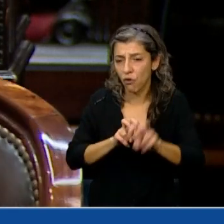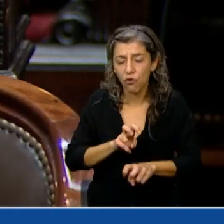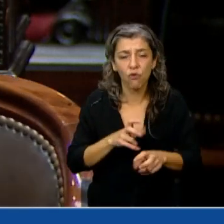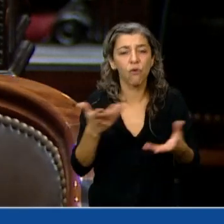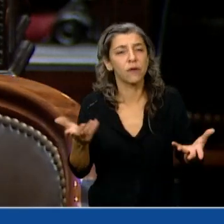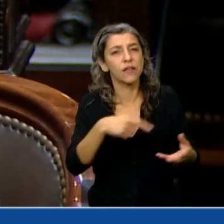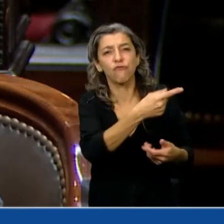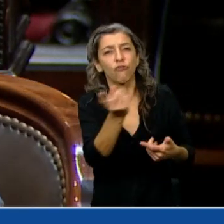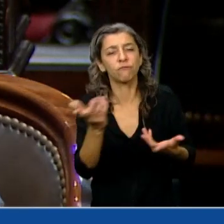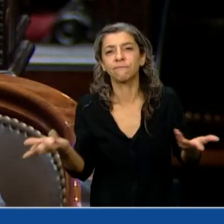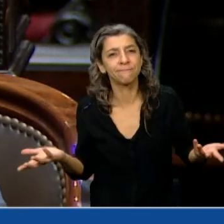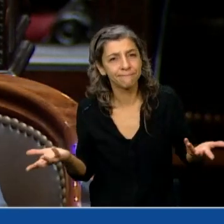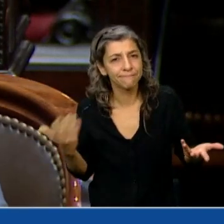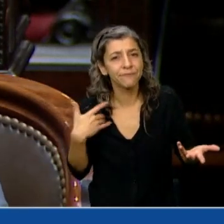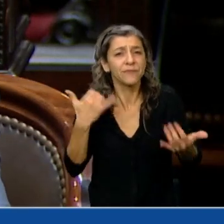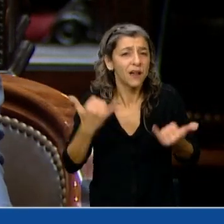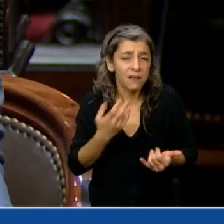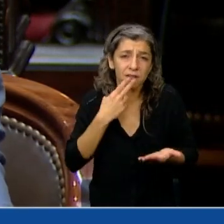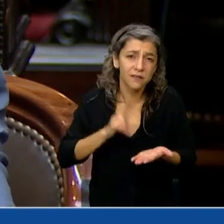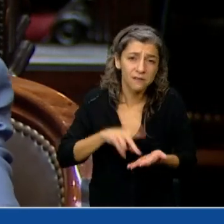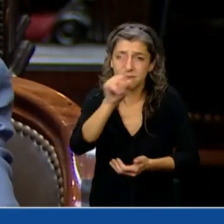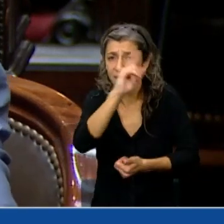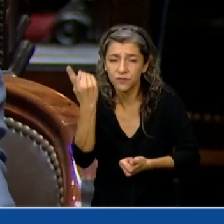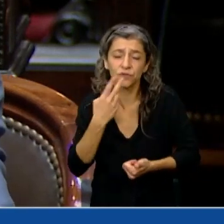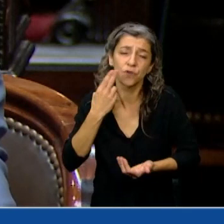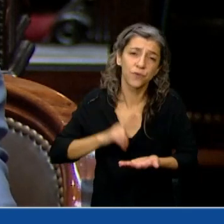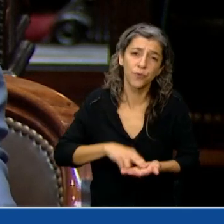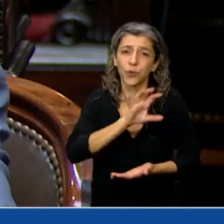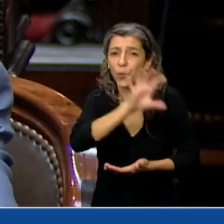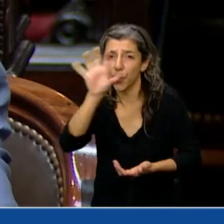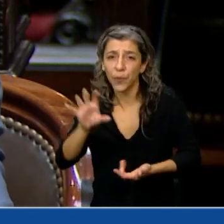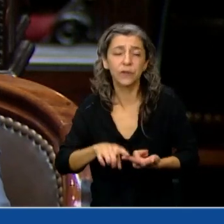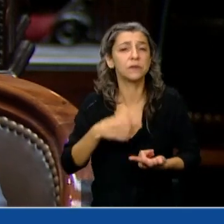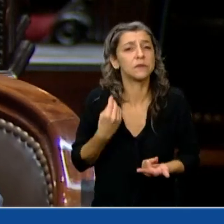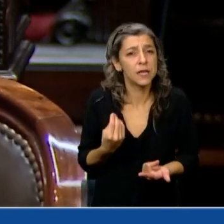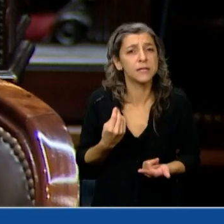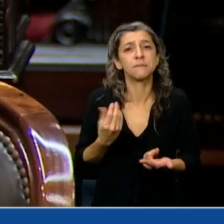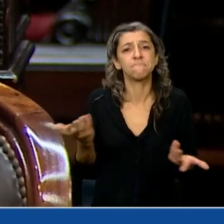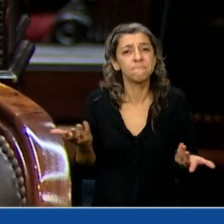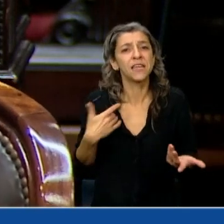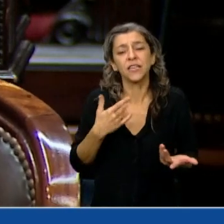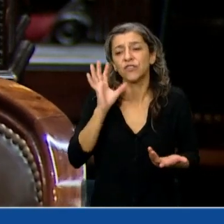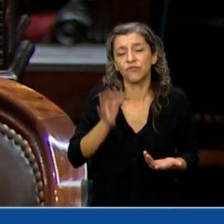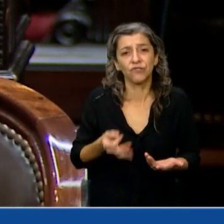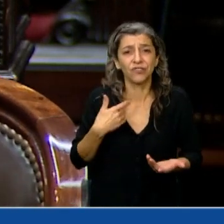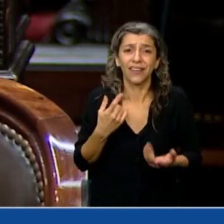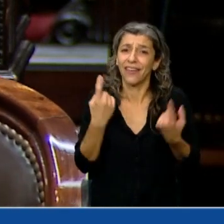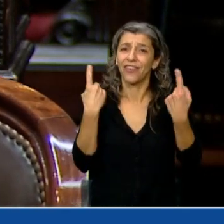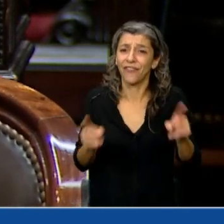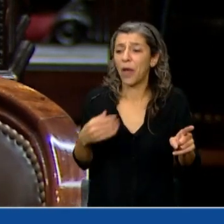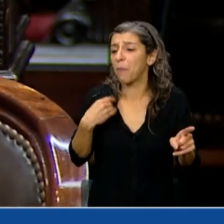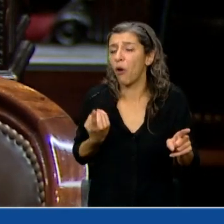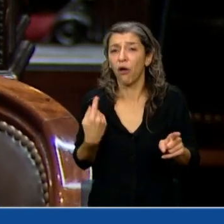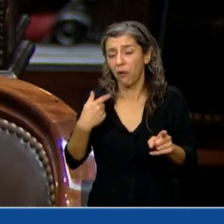y por supuesto también los provinciales, que alguien que está al lado del puerto y no tiene que llevar la producción, pagar el flete. Por